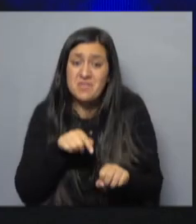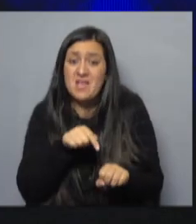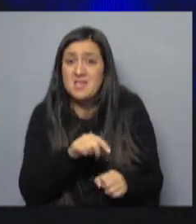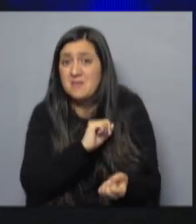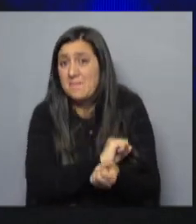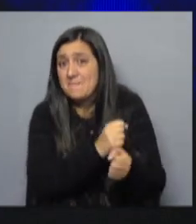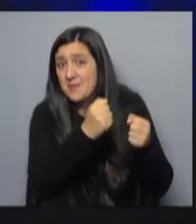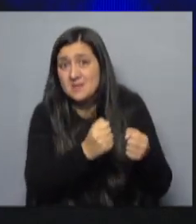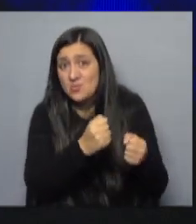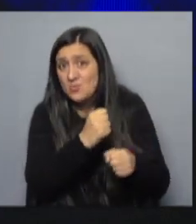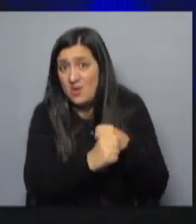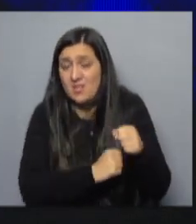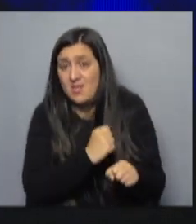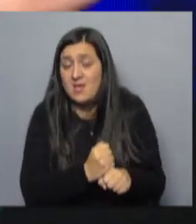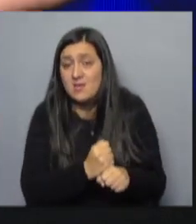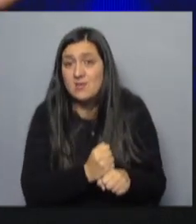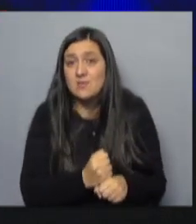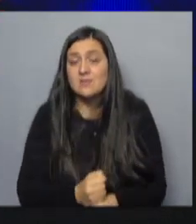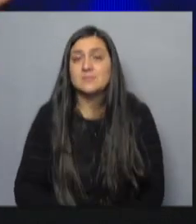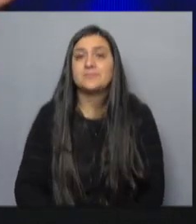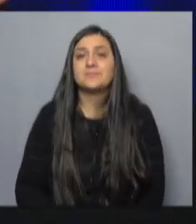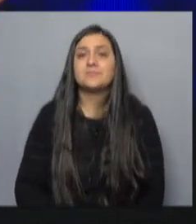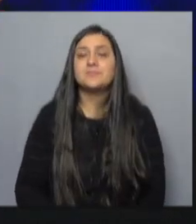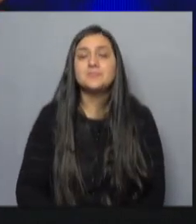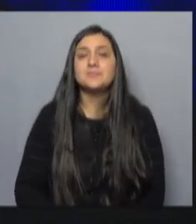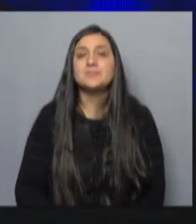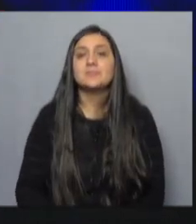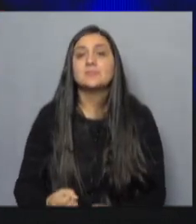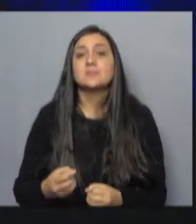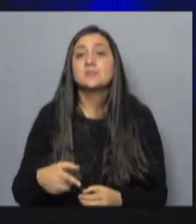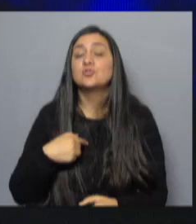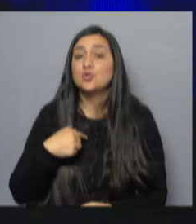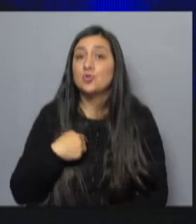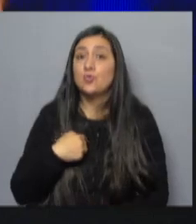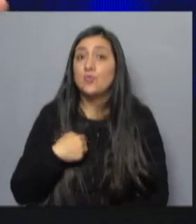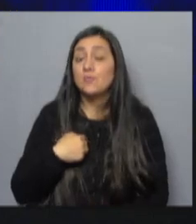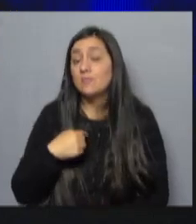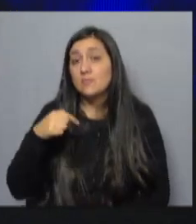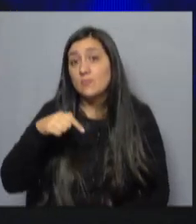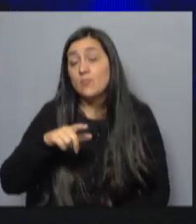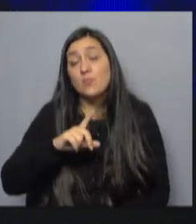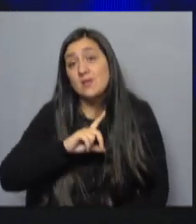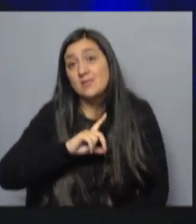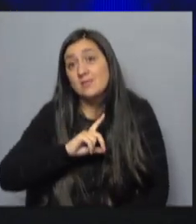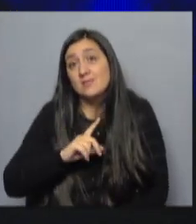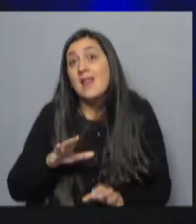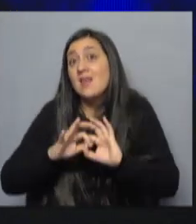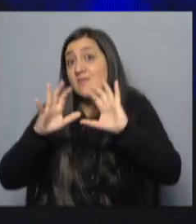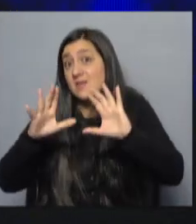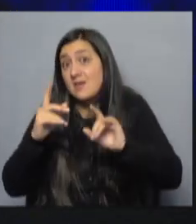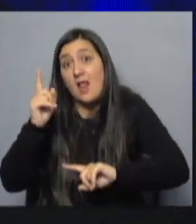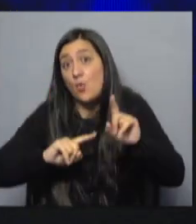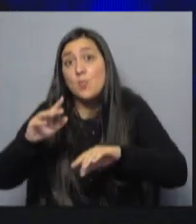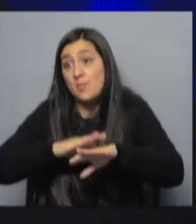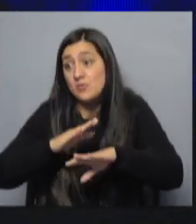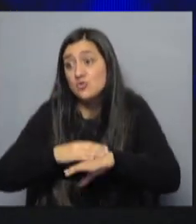creo que es fundamental, ¿no? Que para que no sean dos realidades totalmente distintas, porque yo voy a salir de esta reja, voy a estar acá. Sí. Y voy a estar acá, ¿y